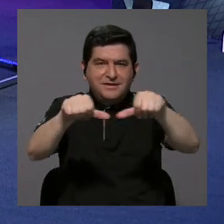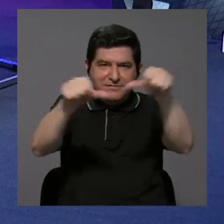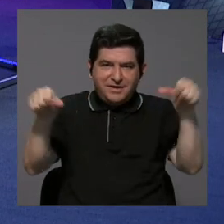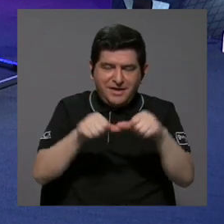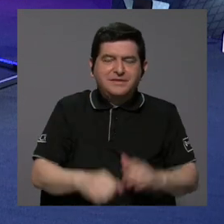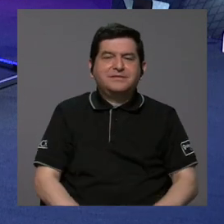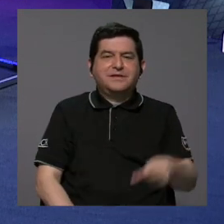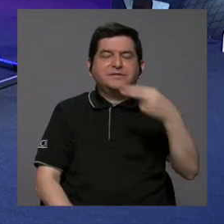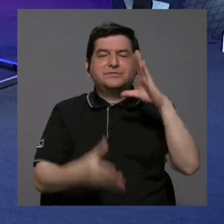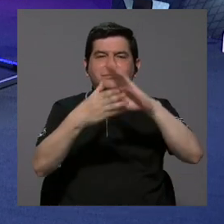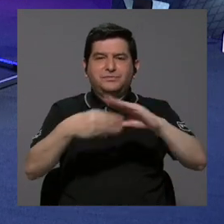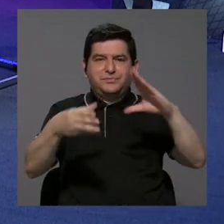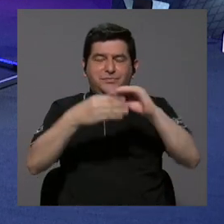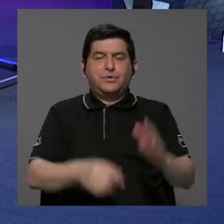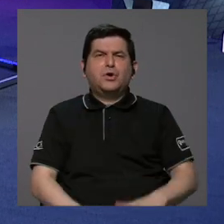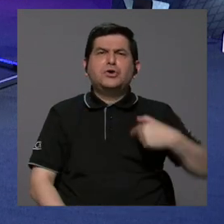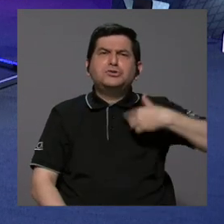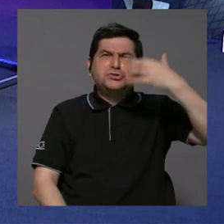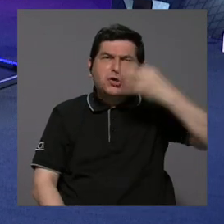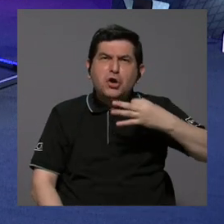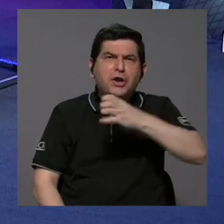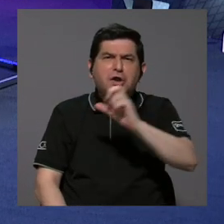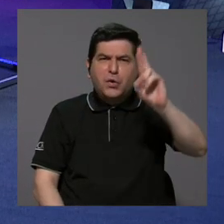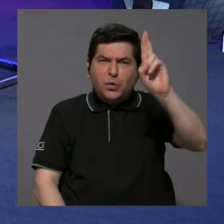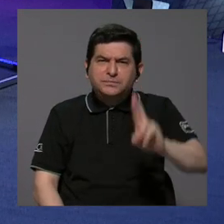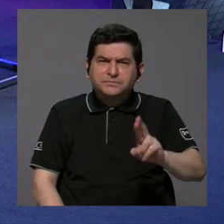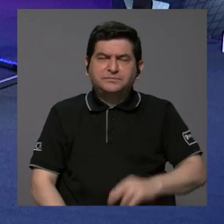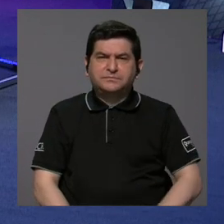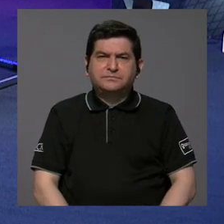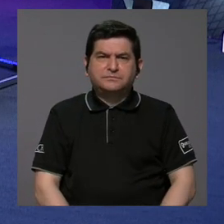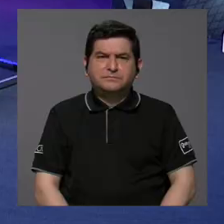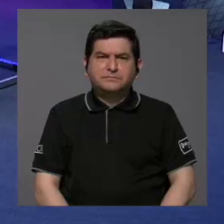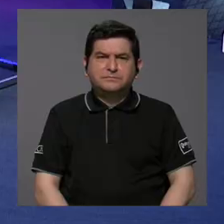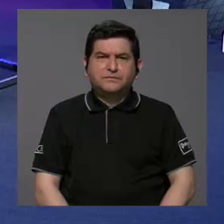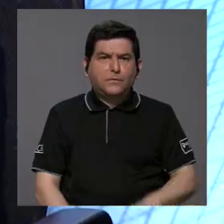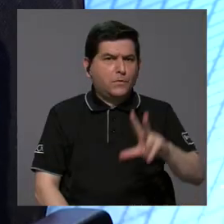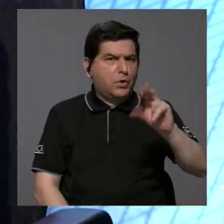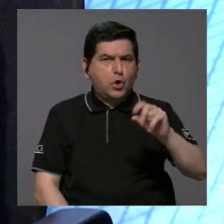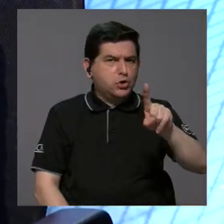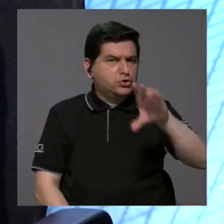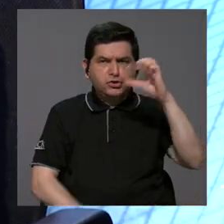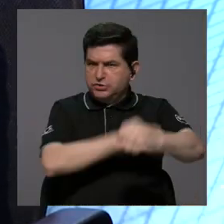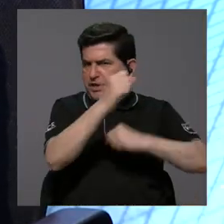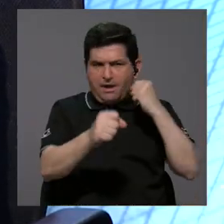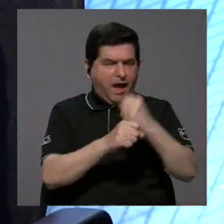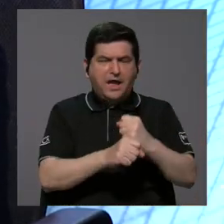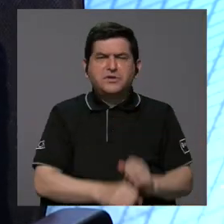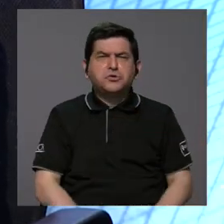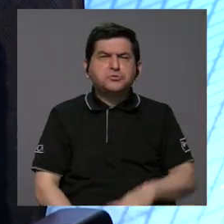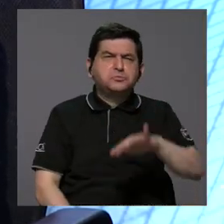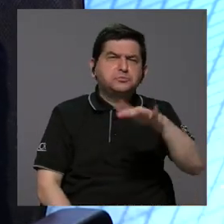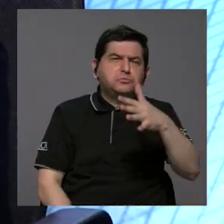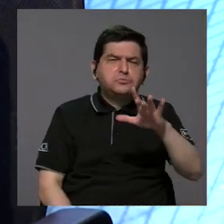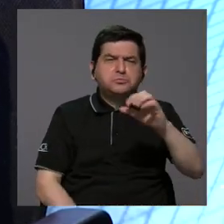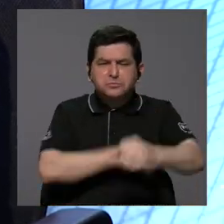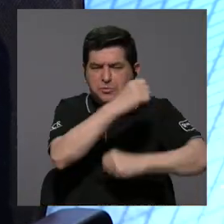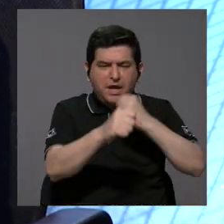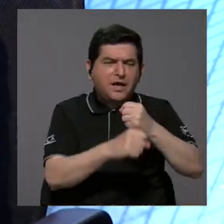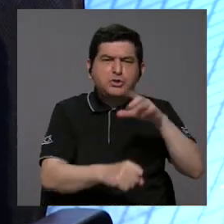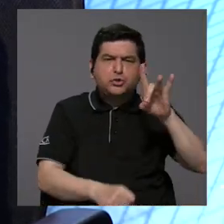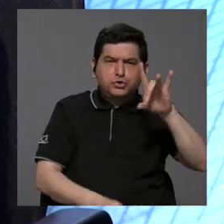contar una historia Entonces yo creo que en Costa Rica no es hace 100 años sino más bien como en los ochentas